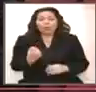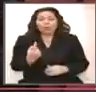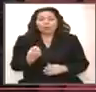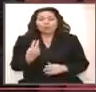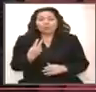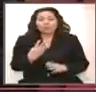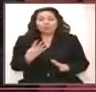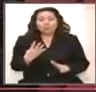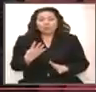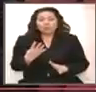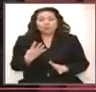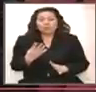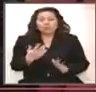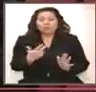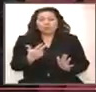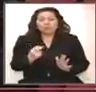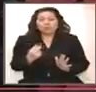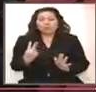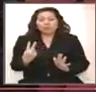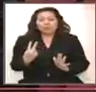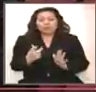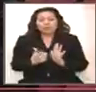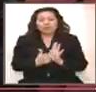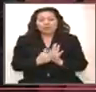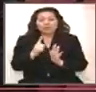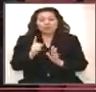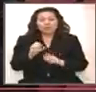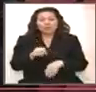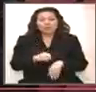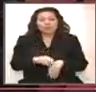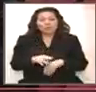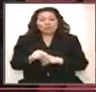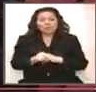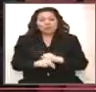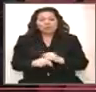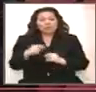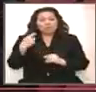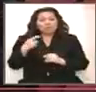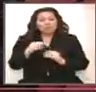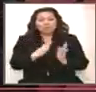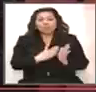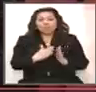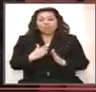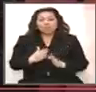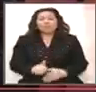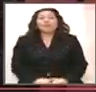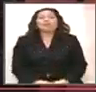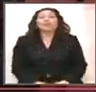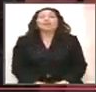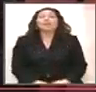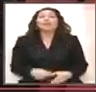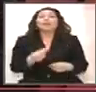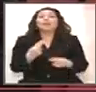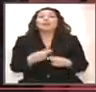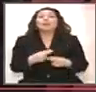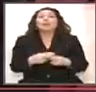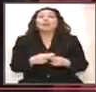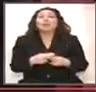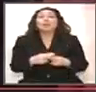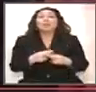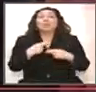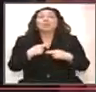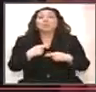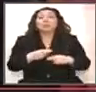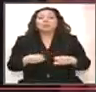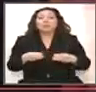la ley 2987, ley que crea el Consejo Nacional de Política Criminal. A nombre de todos los miembros